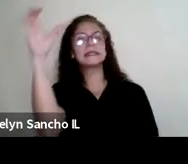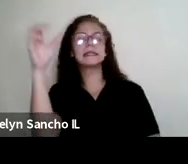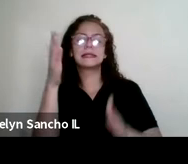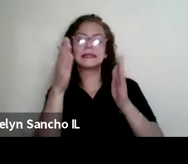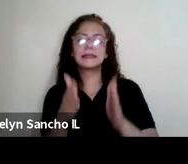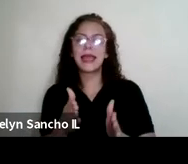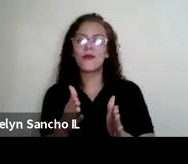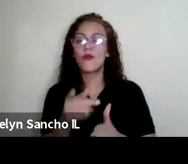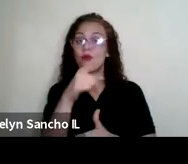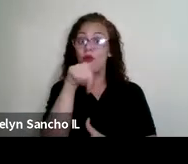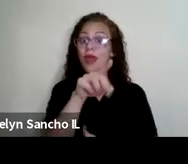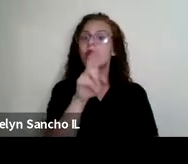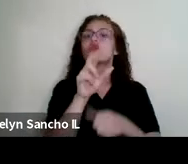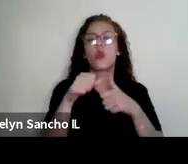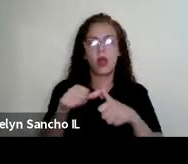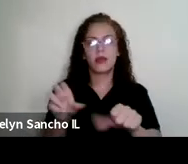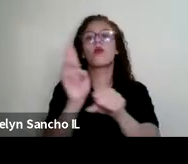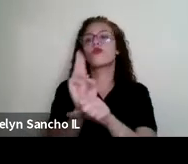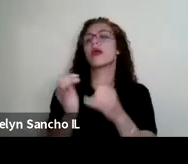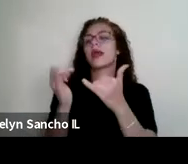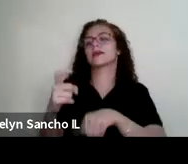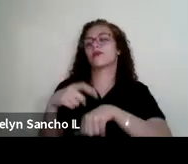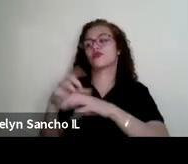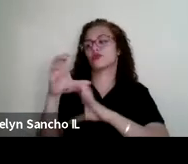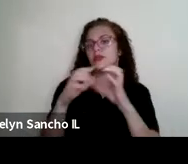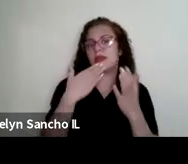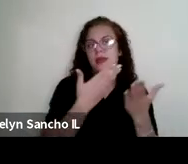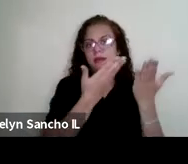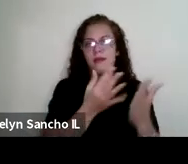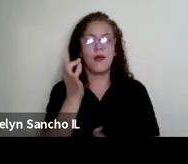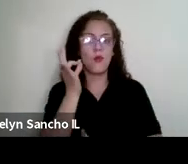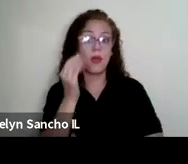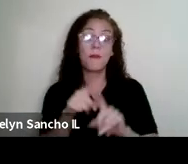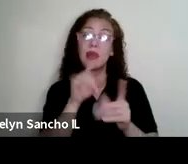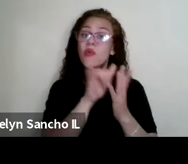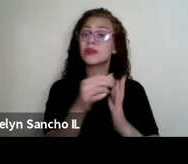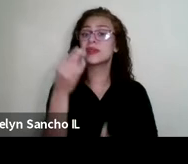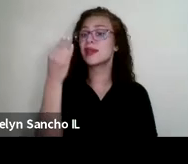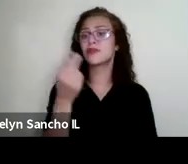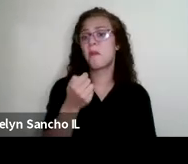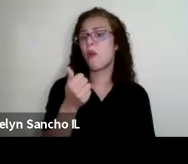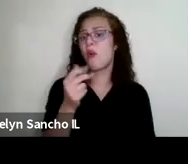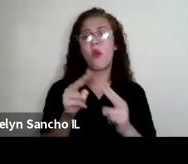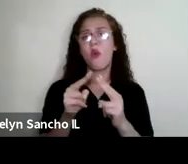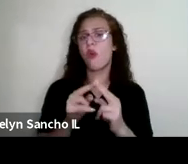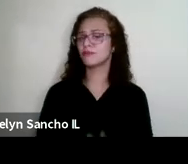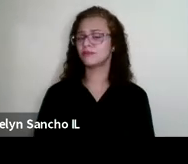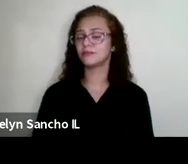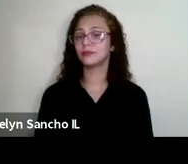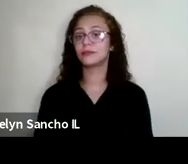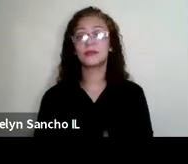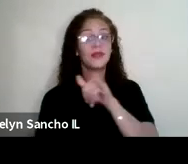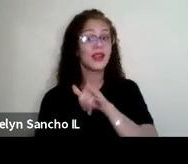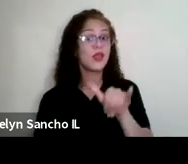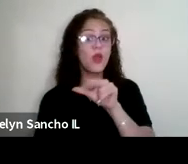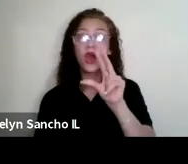todavía se utilizan en este momento en la ciencia. Pero estas historias casi no las conocemos. Igual que no